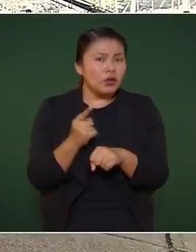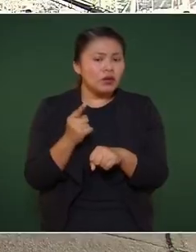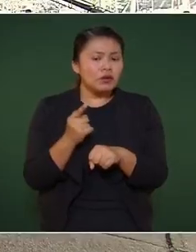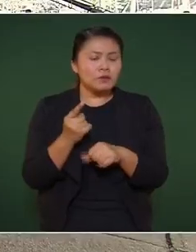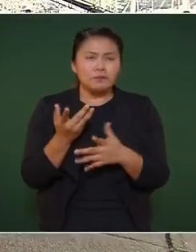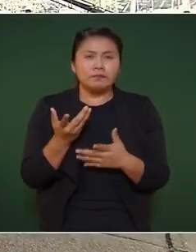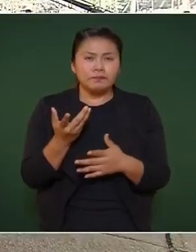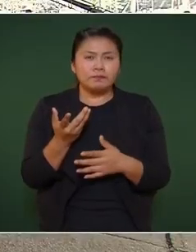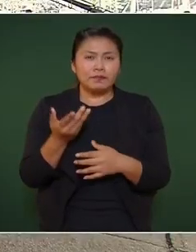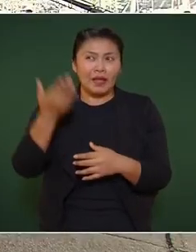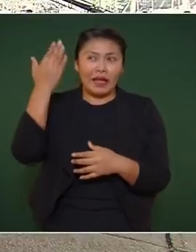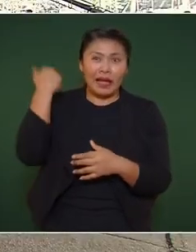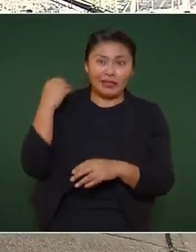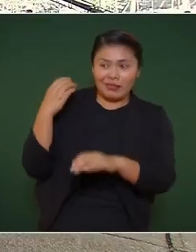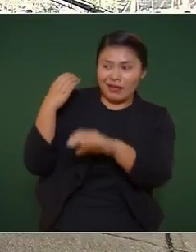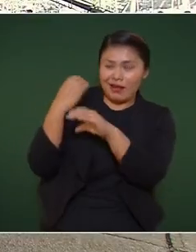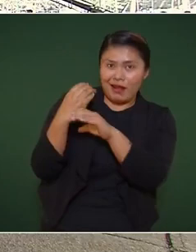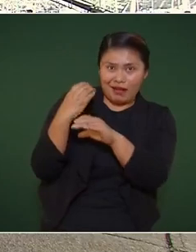habían camionetas